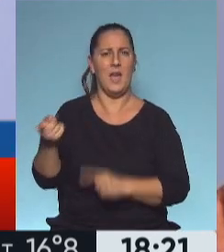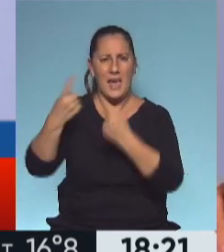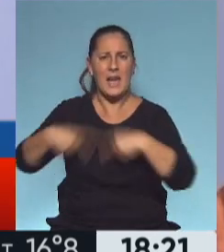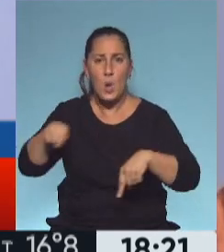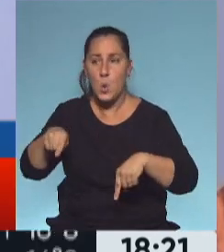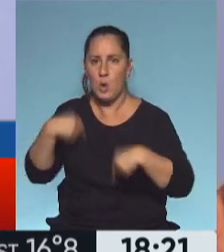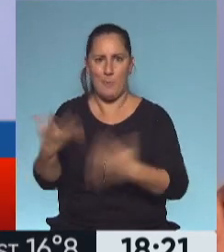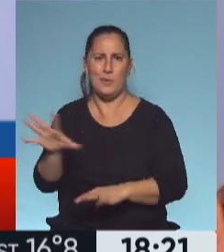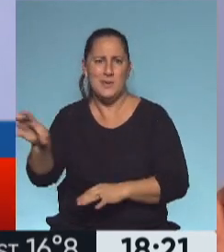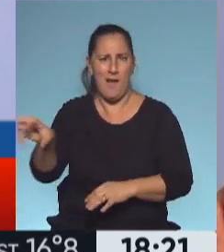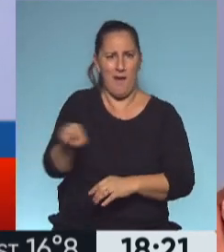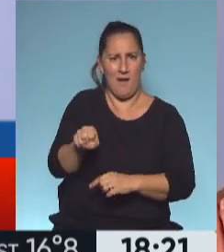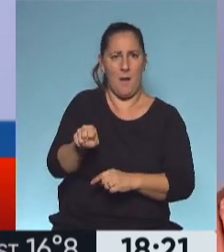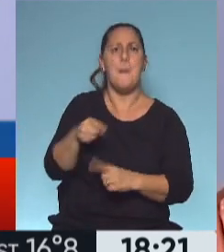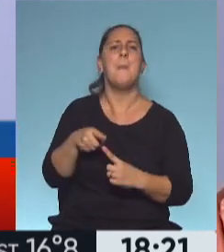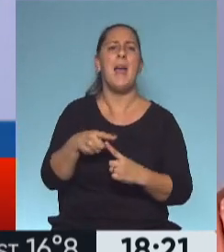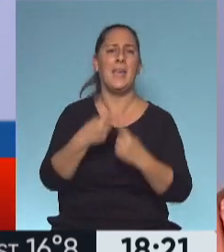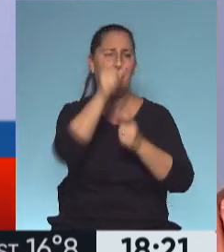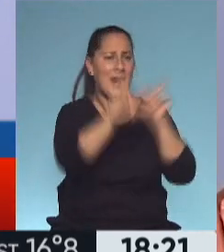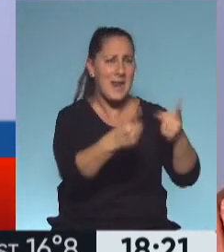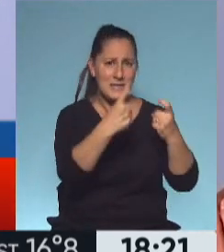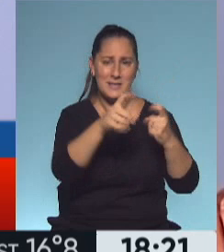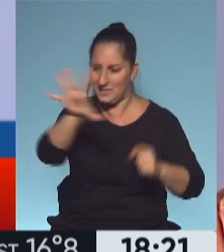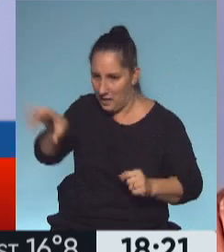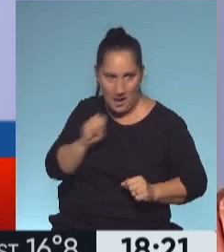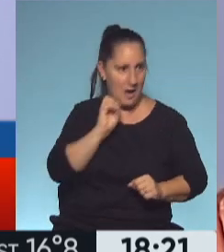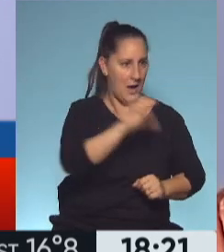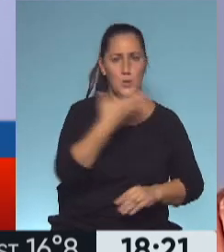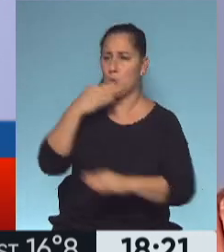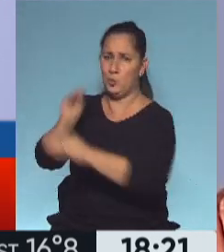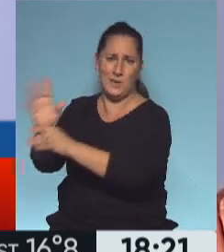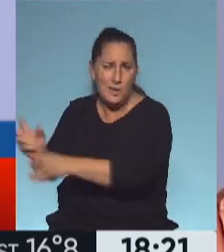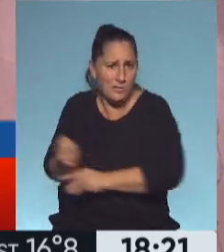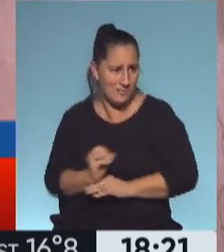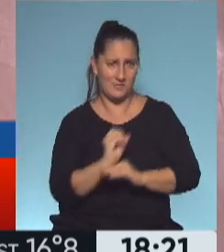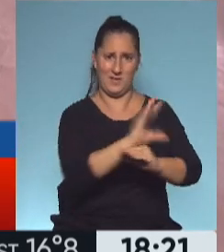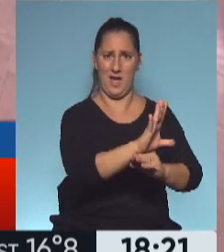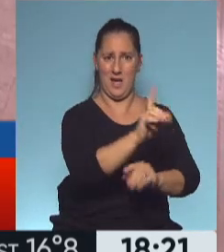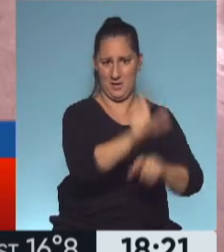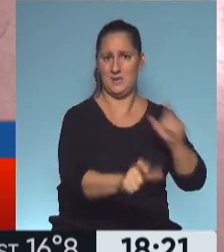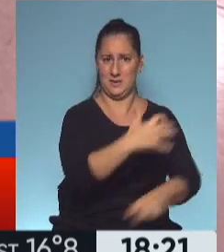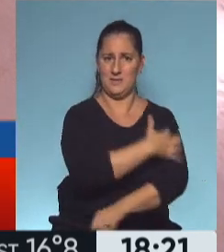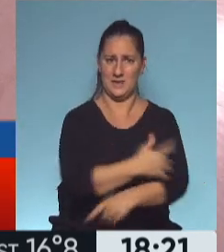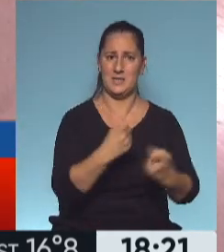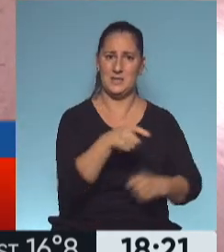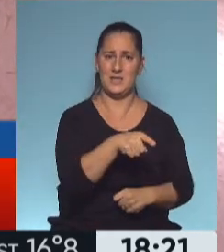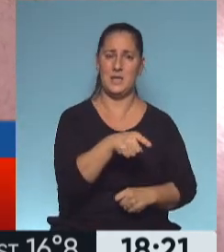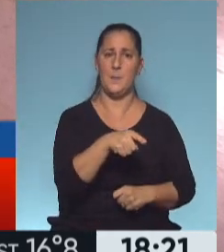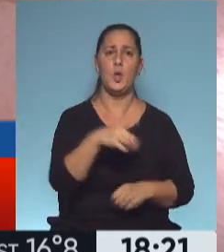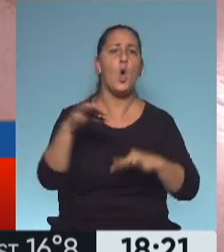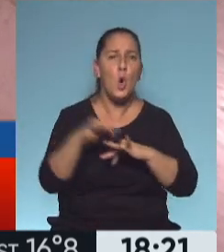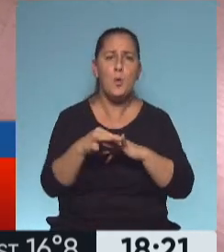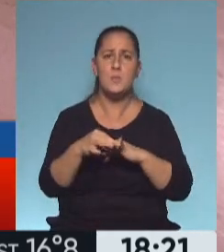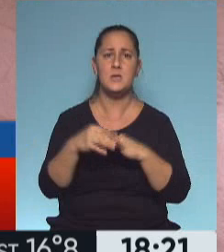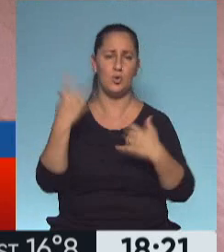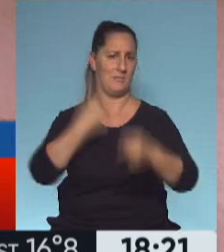ser utilizados para aquello que más necesita la sociedad argentina hoy. Nuestro compromiso es poder agilizar la